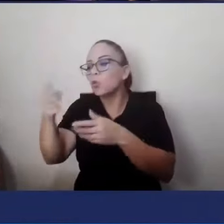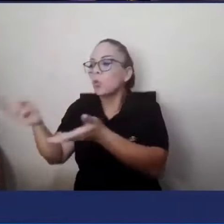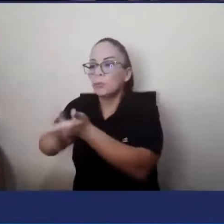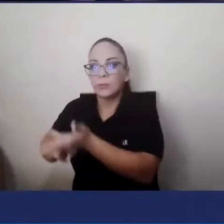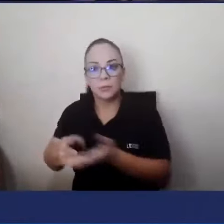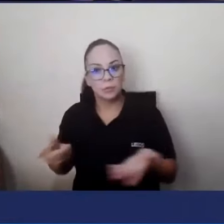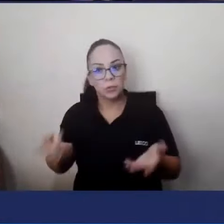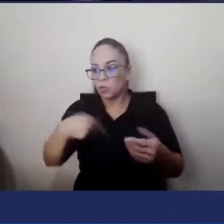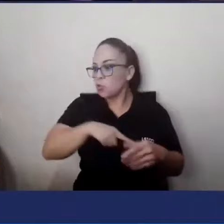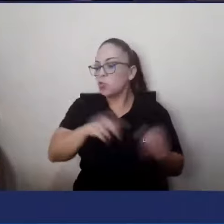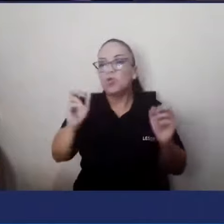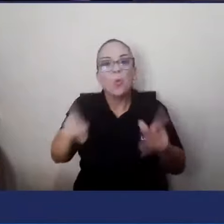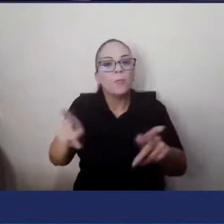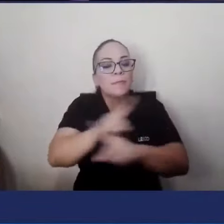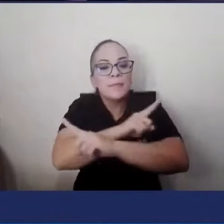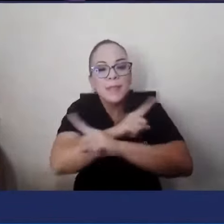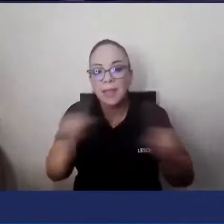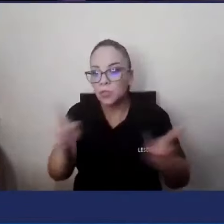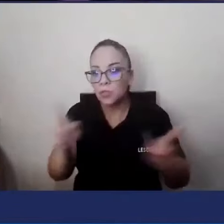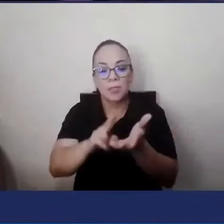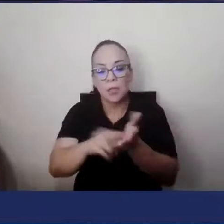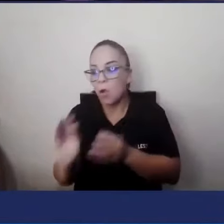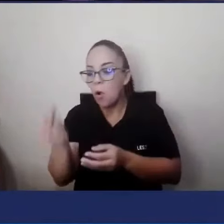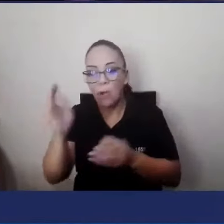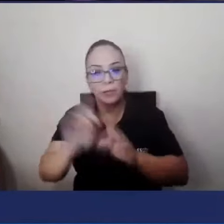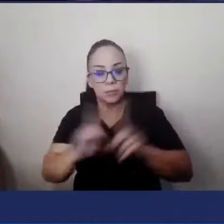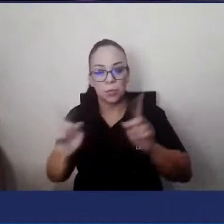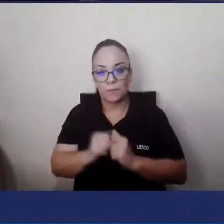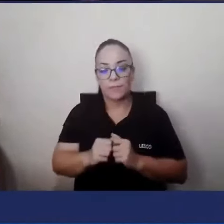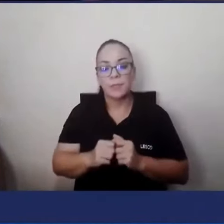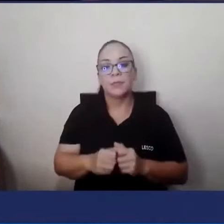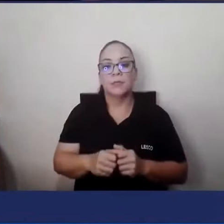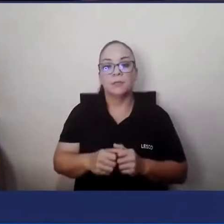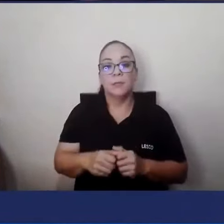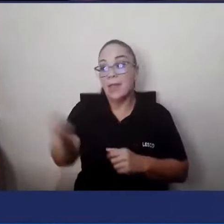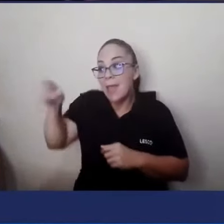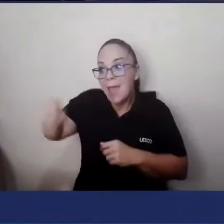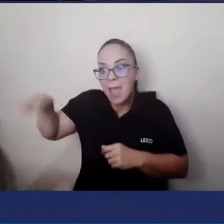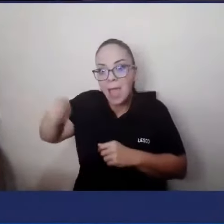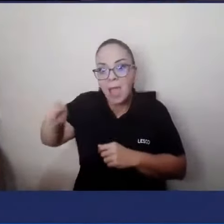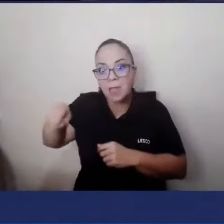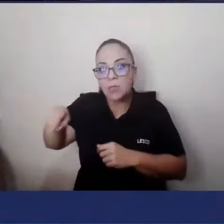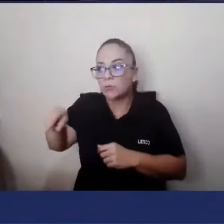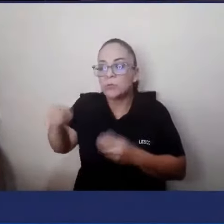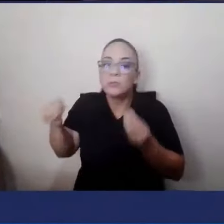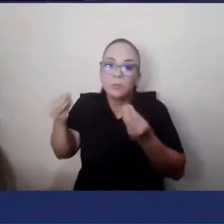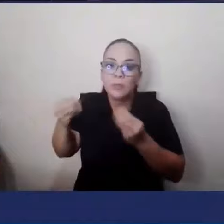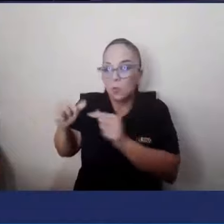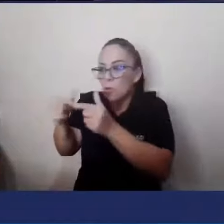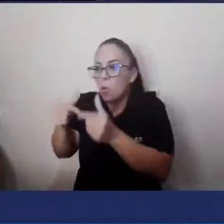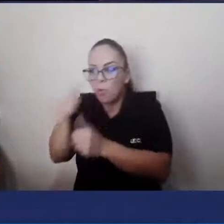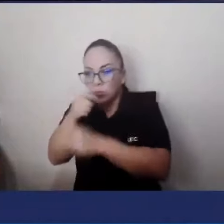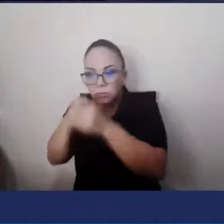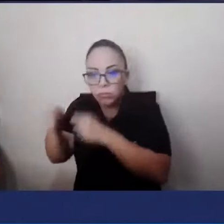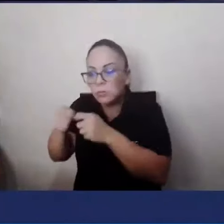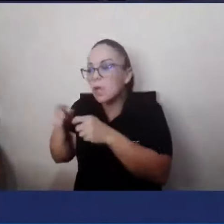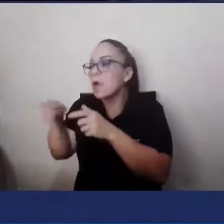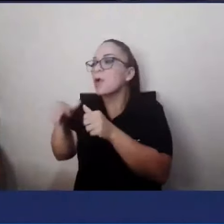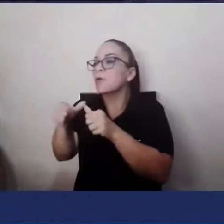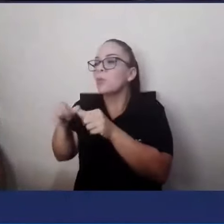tanto seguirán asesinando y expandiéndose mientras no se una al